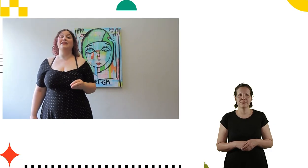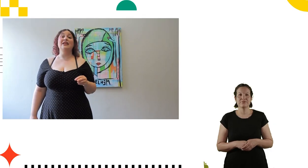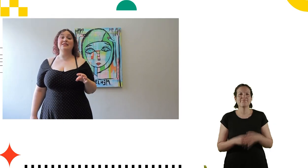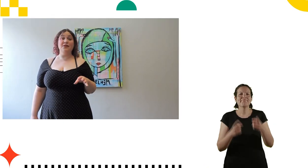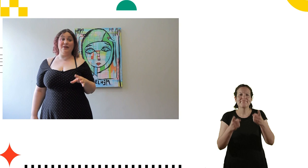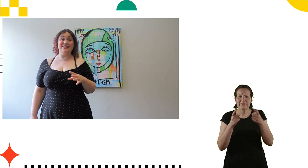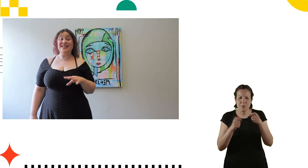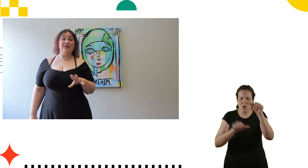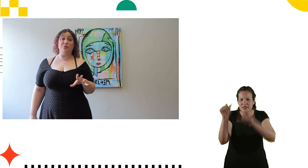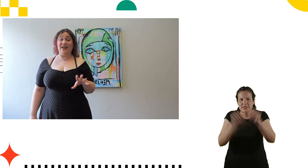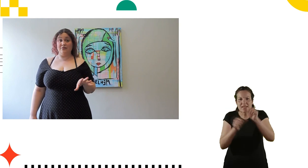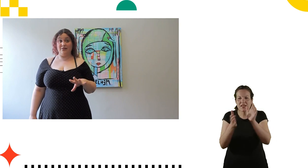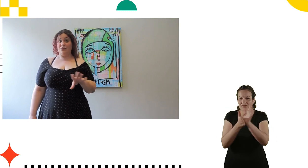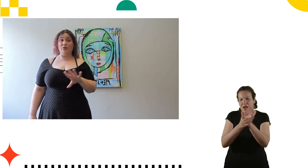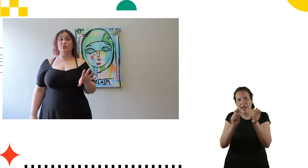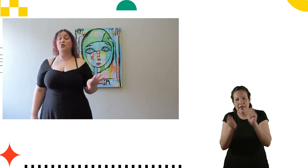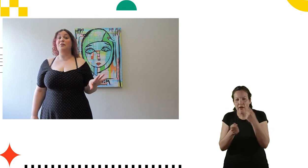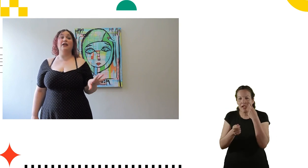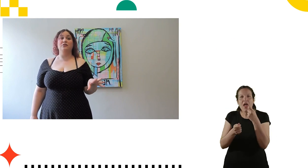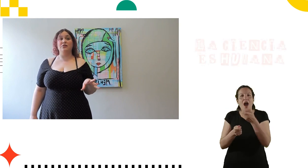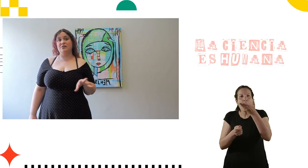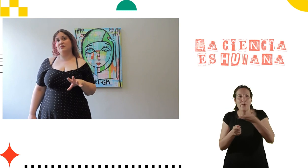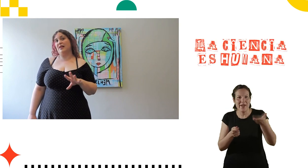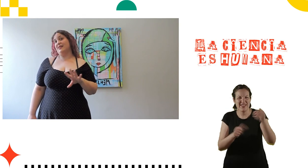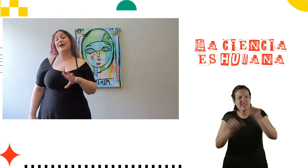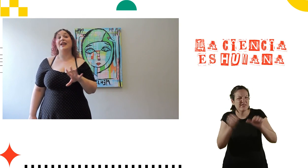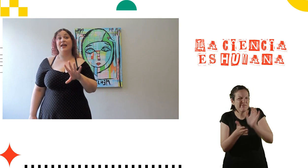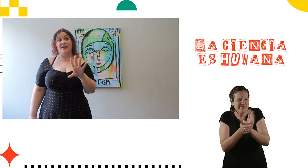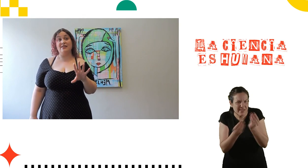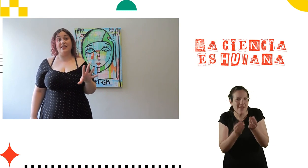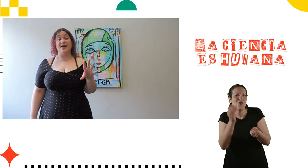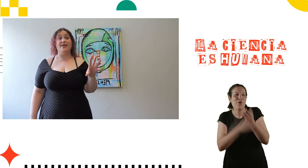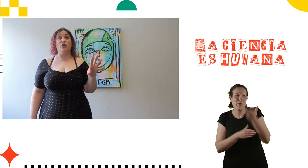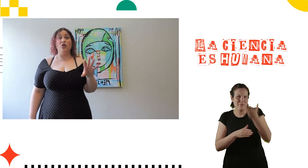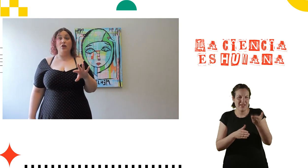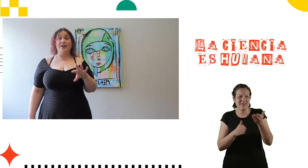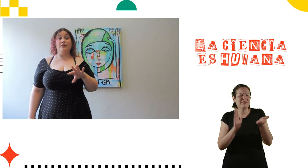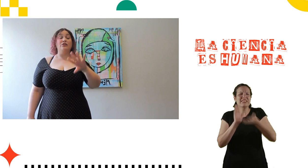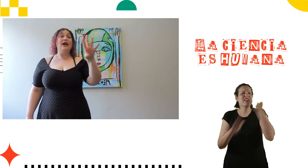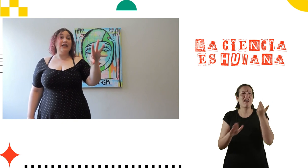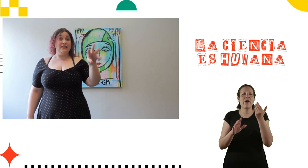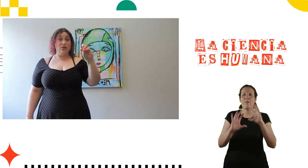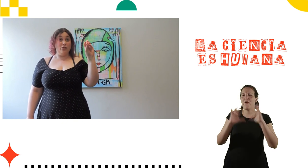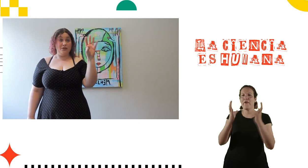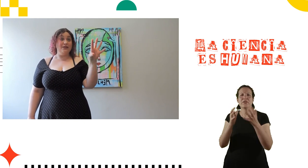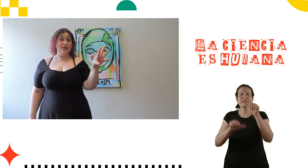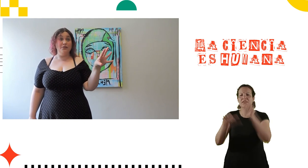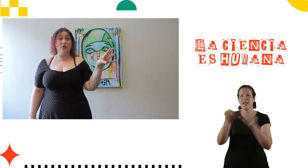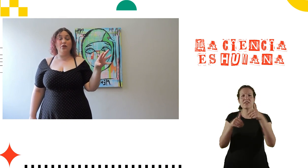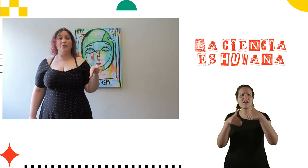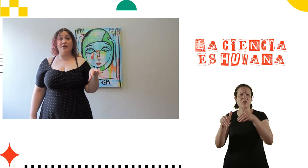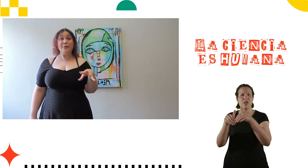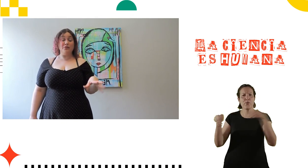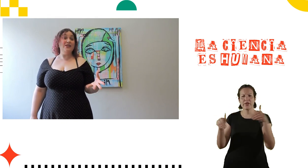Necesitamos humanizar la ciencia porque la ciencia es humana, es una construcción humana. Entonces hay que sacarla de esa idea de lo neutral y lo